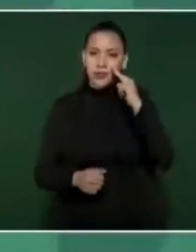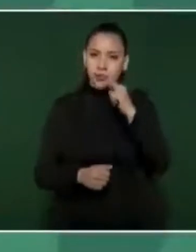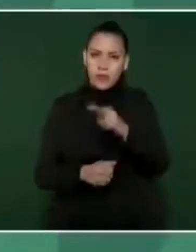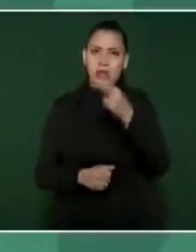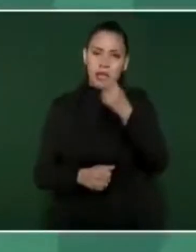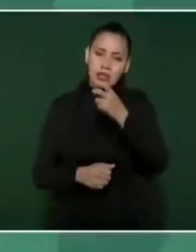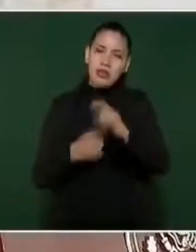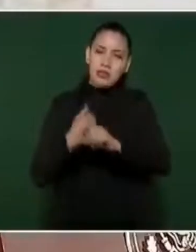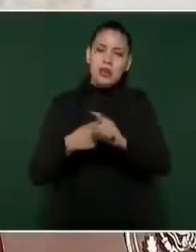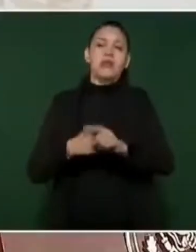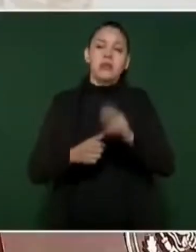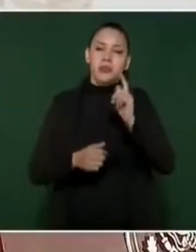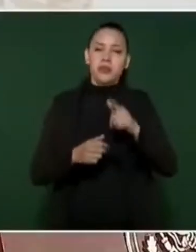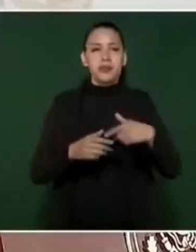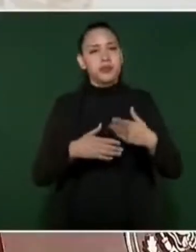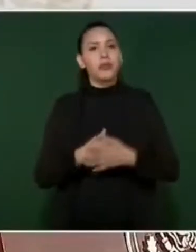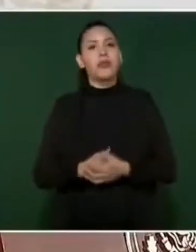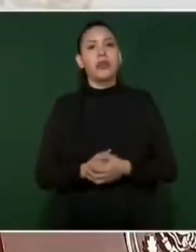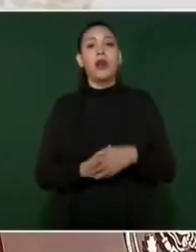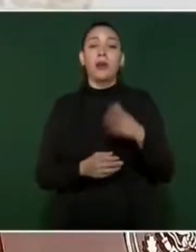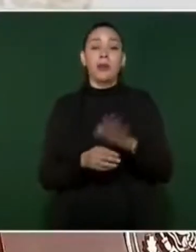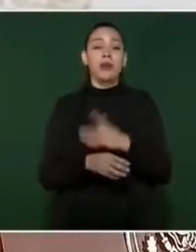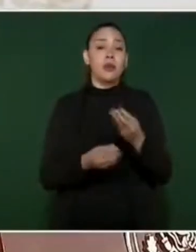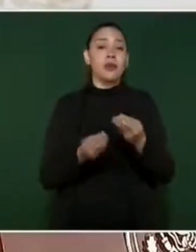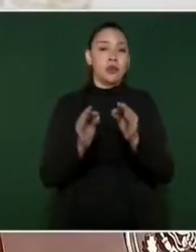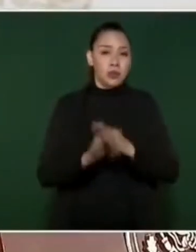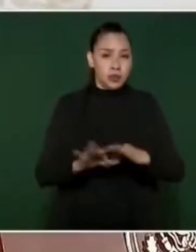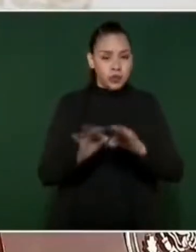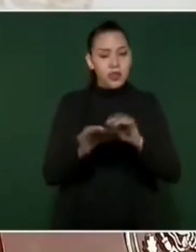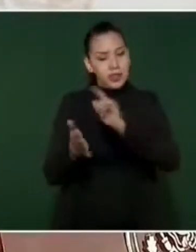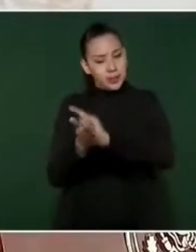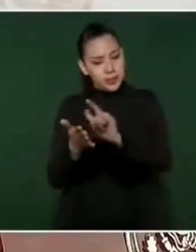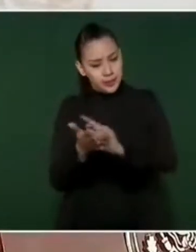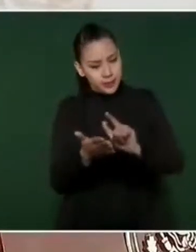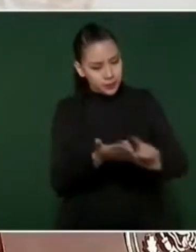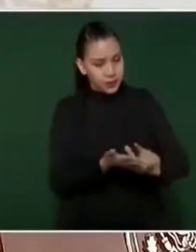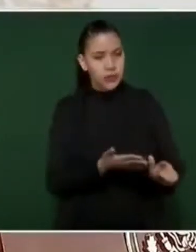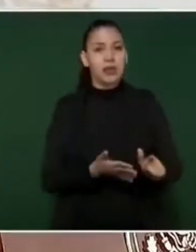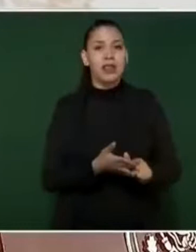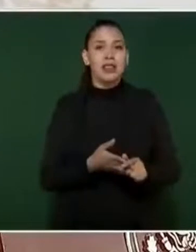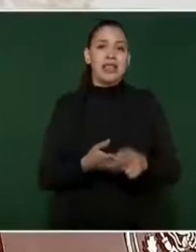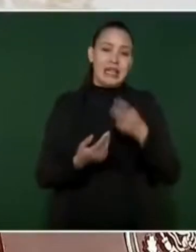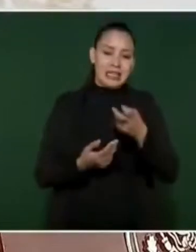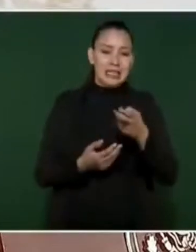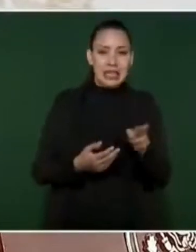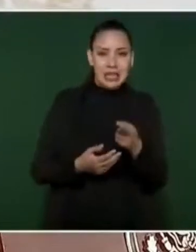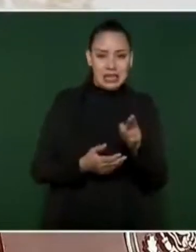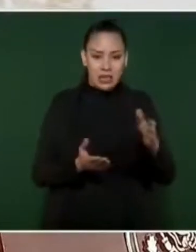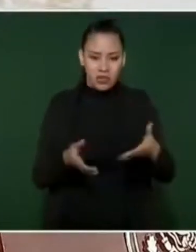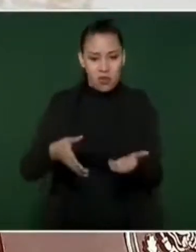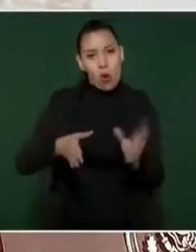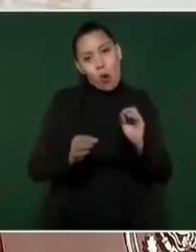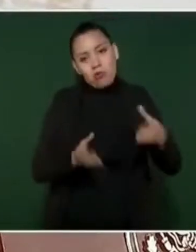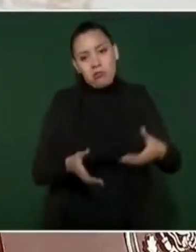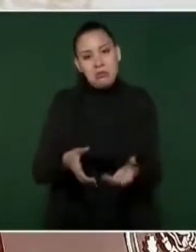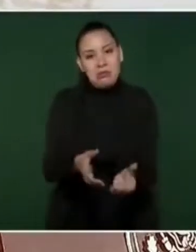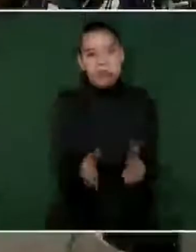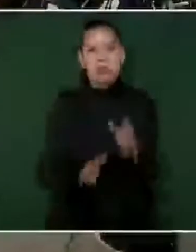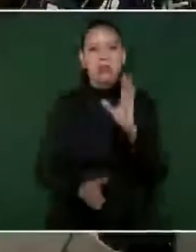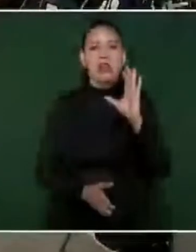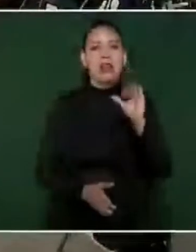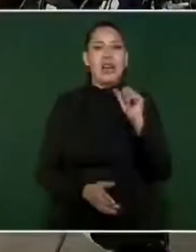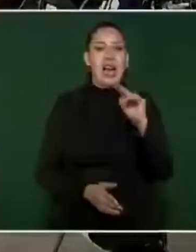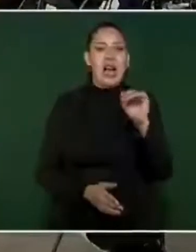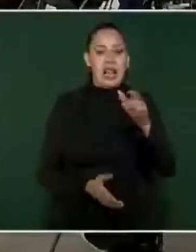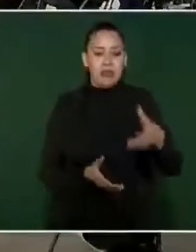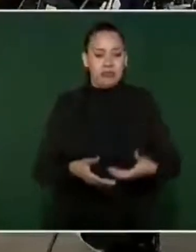además de que es importante limpiar el río o el canal para